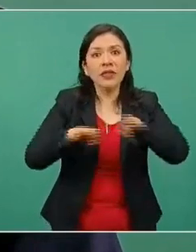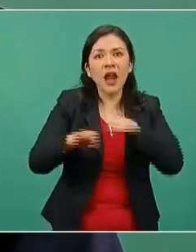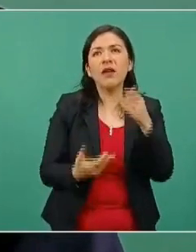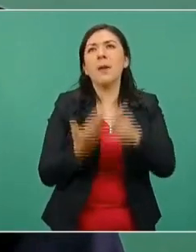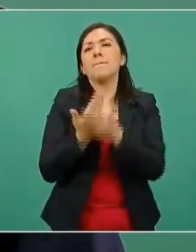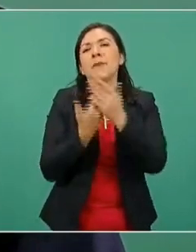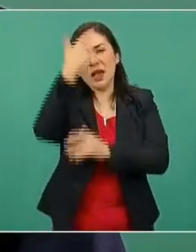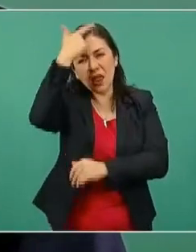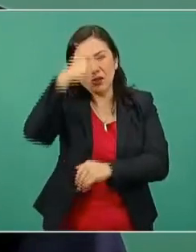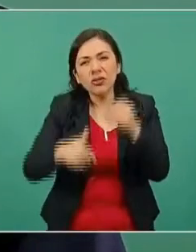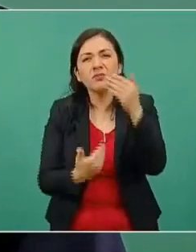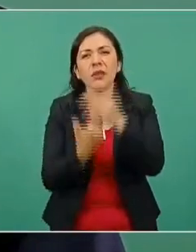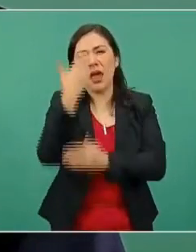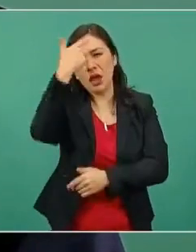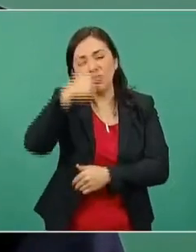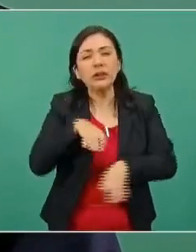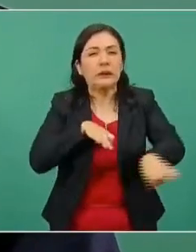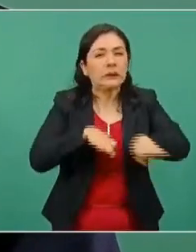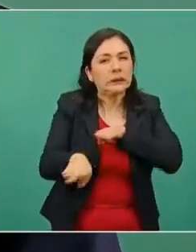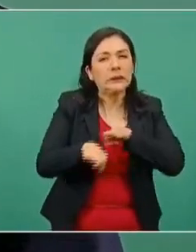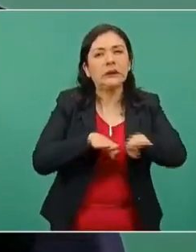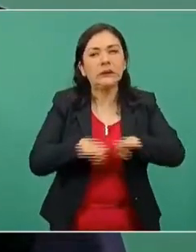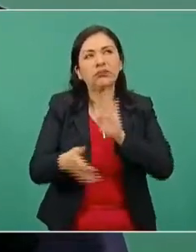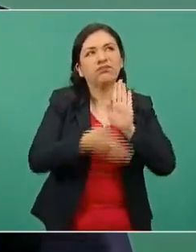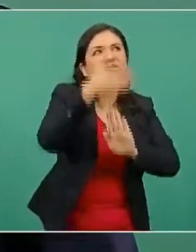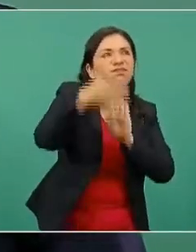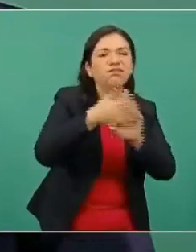noche trabajando,